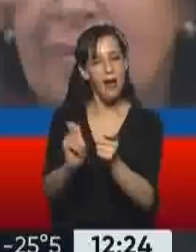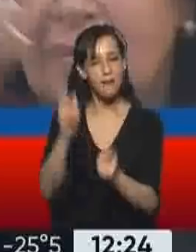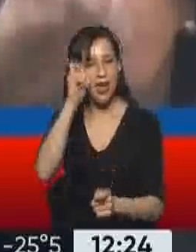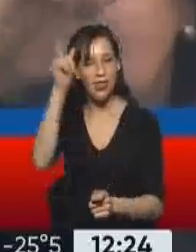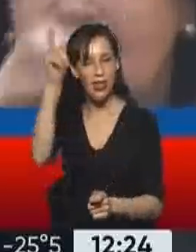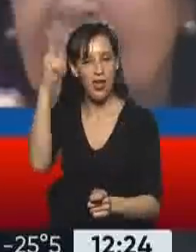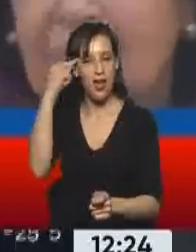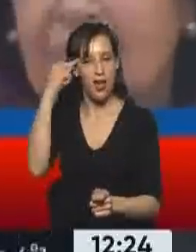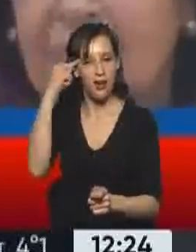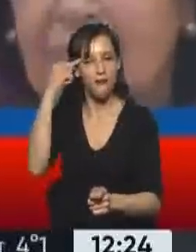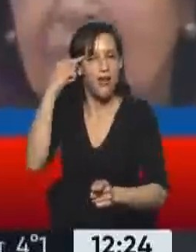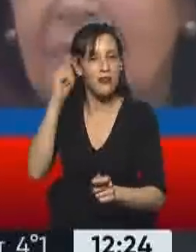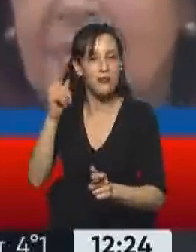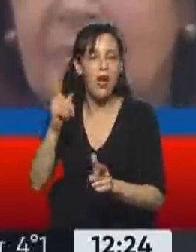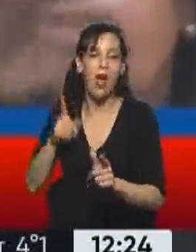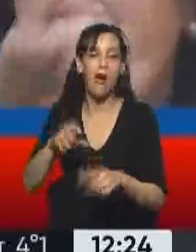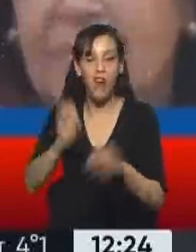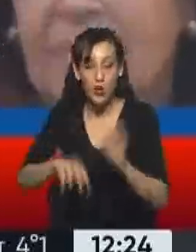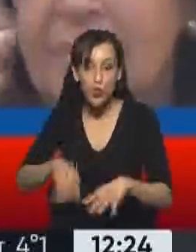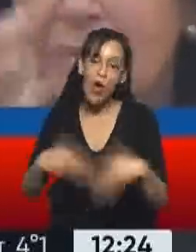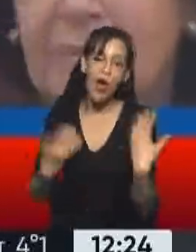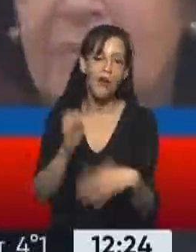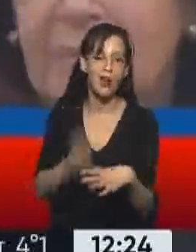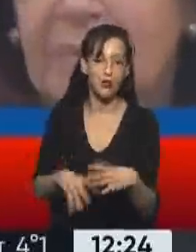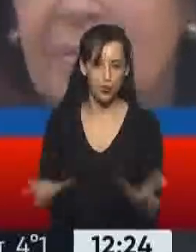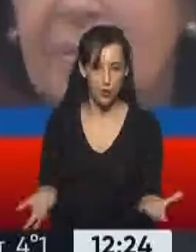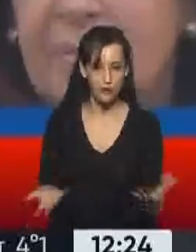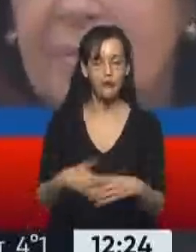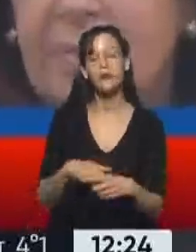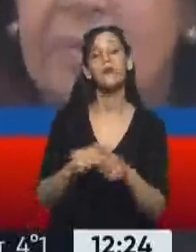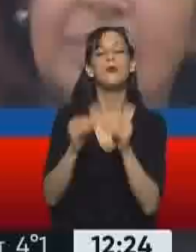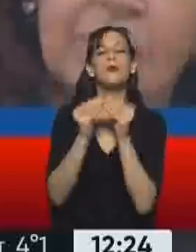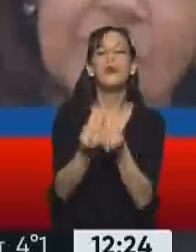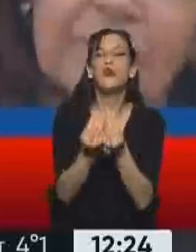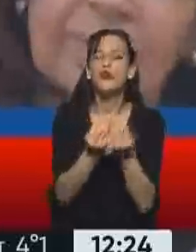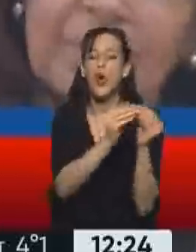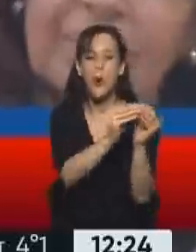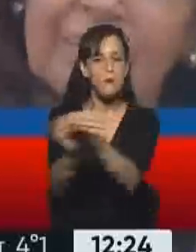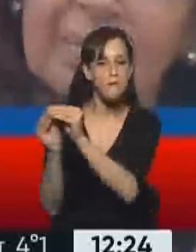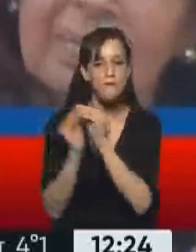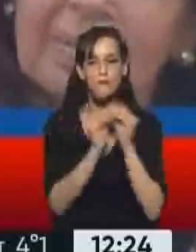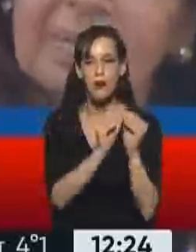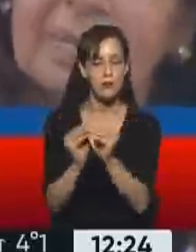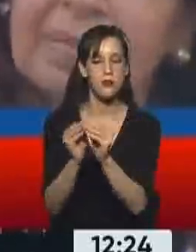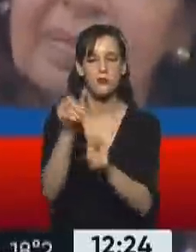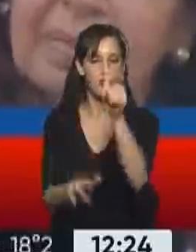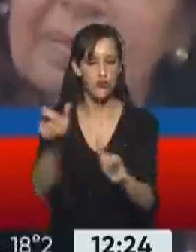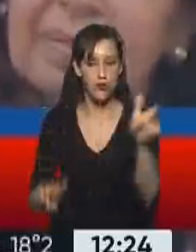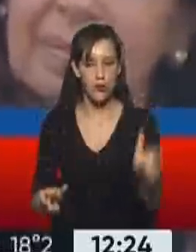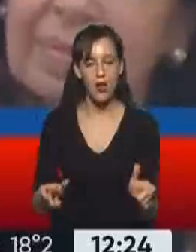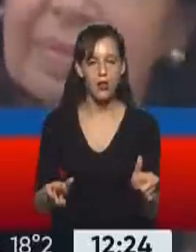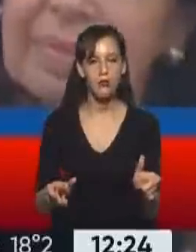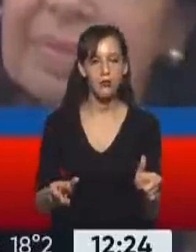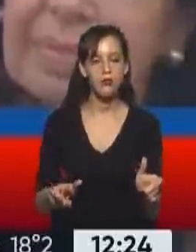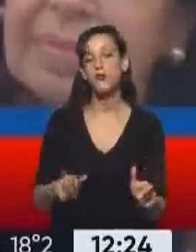que hace que esa estructura exista. Miles de compañeras y compañeros que se paran en origen, algunos